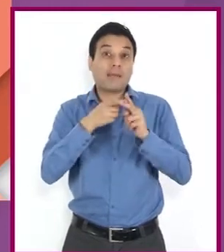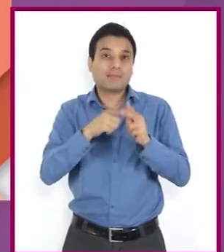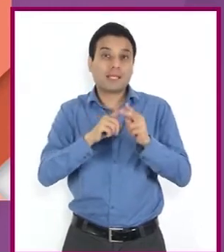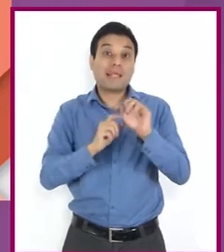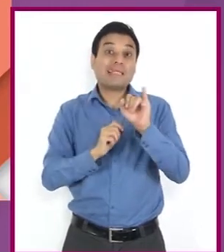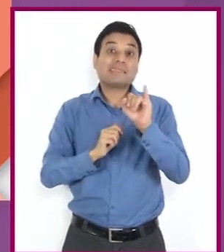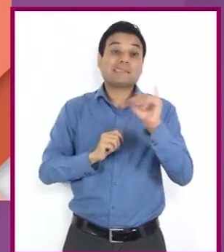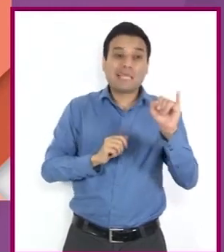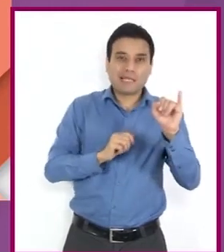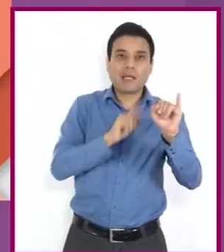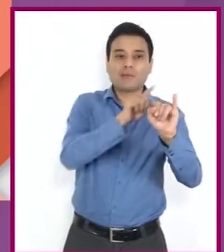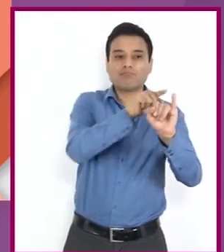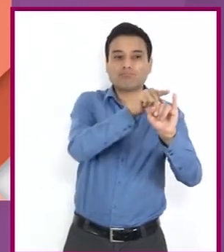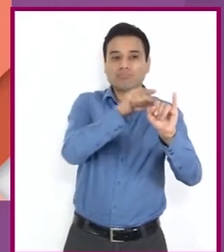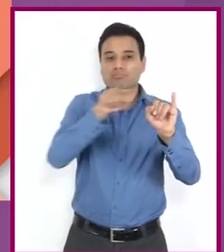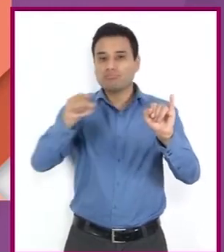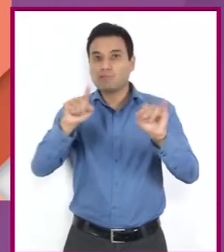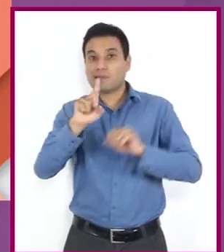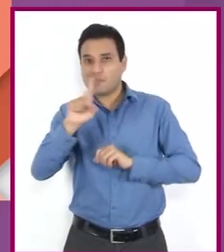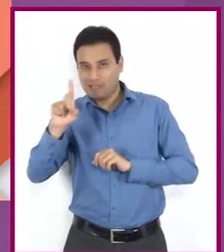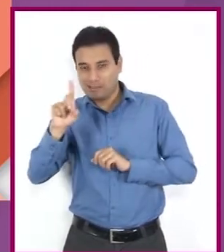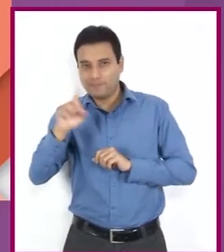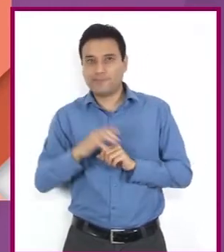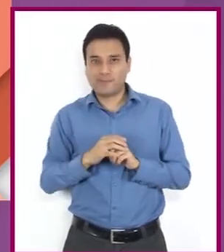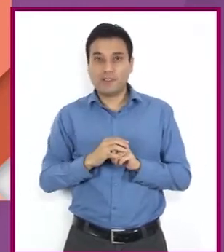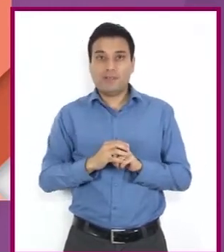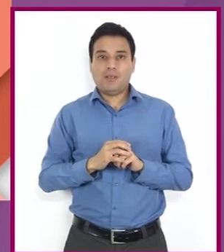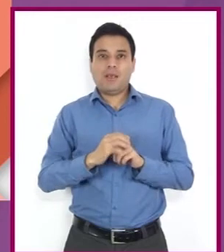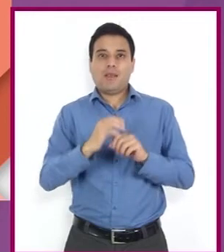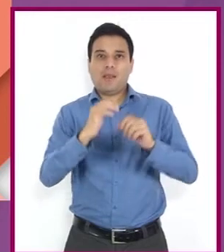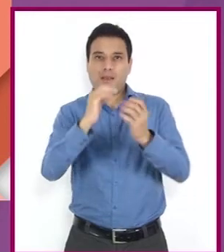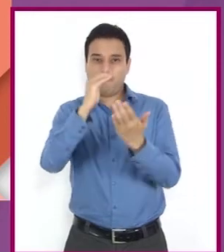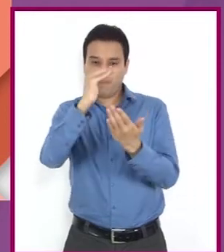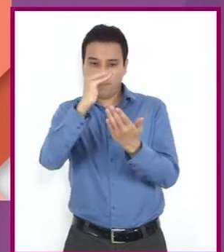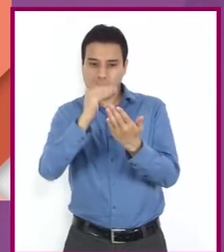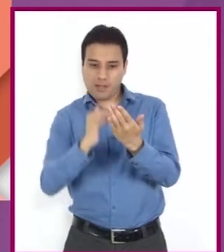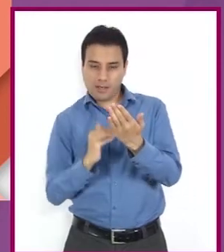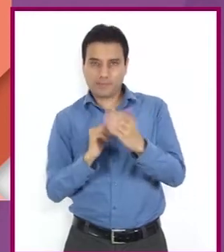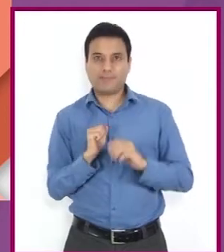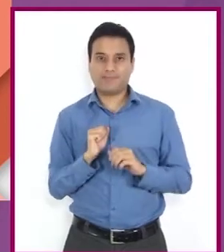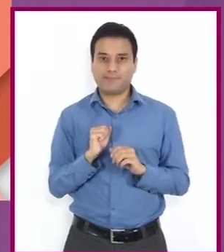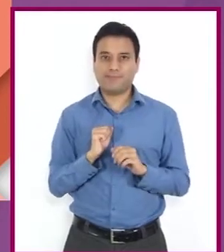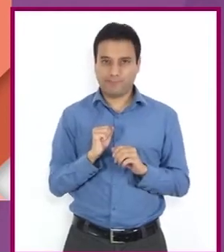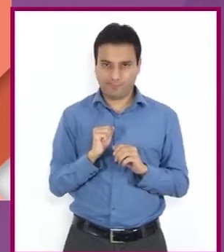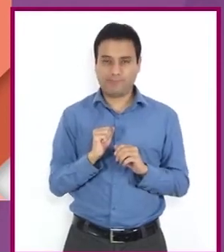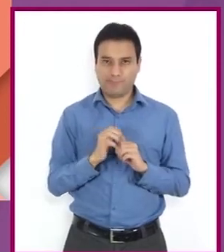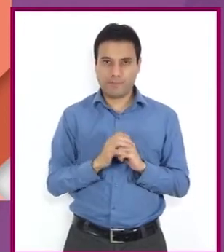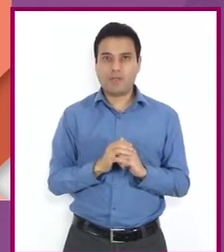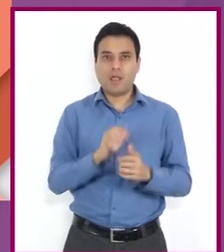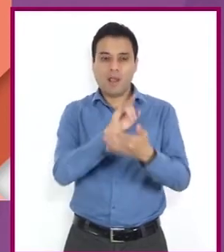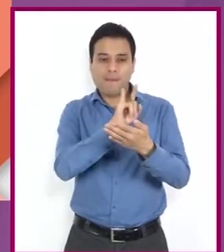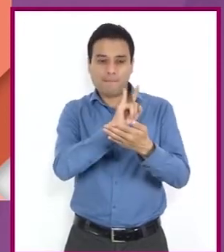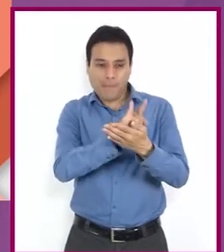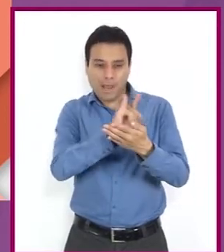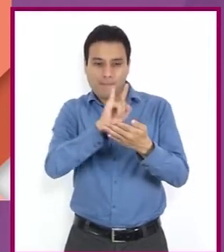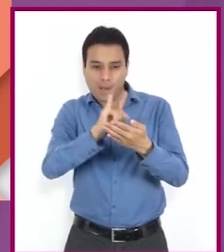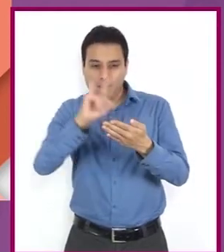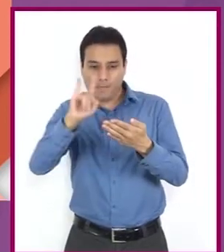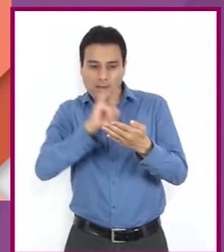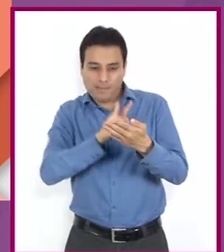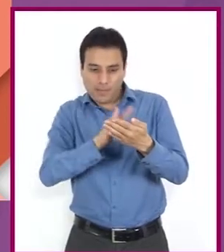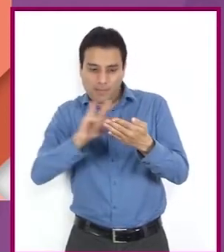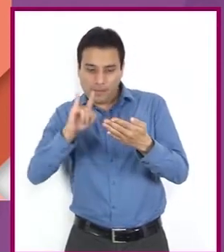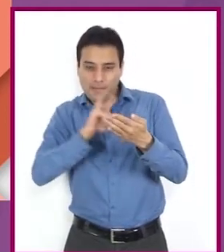de arriba hacia abajo. Cada una es un momento preciso de la historia y conforme pasa de una viñeta a